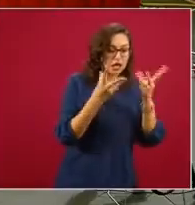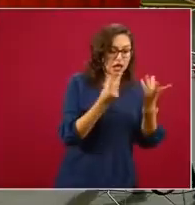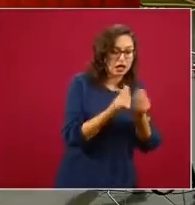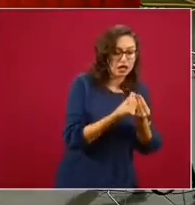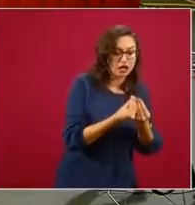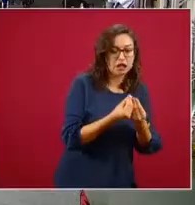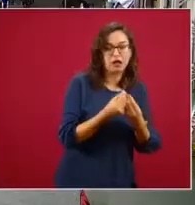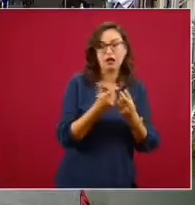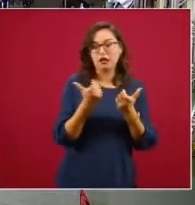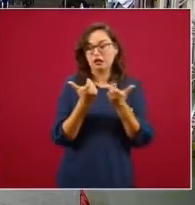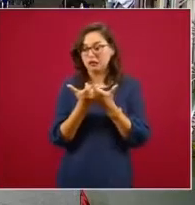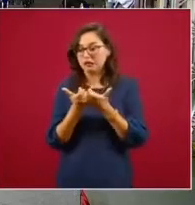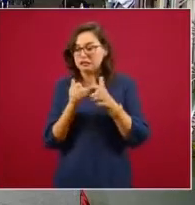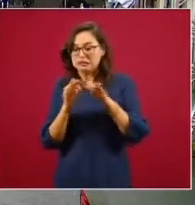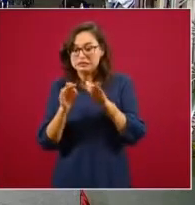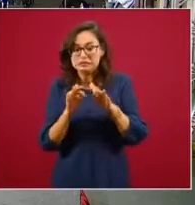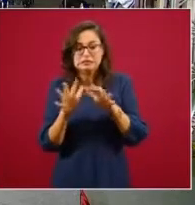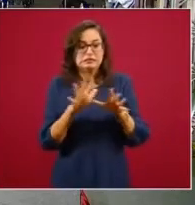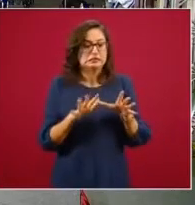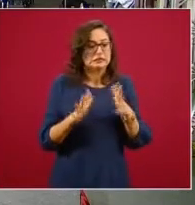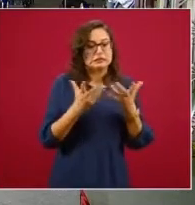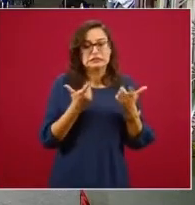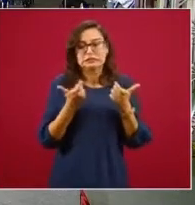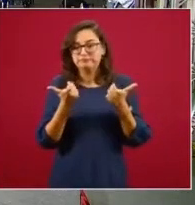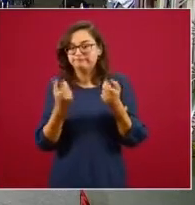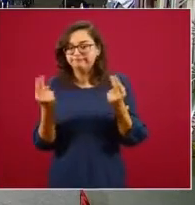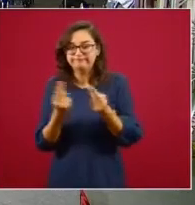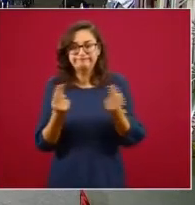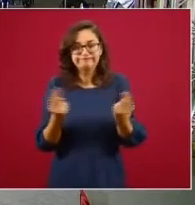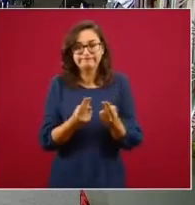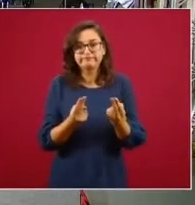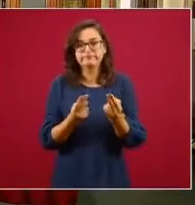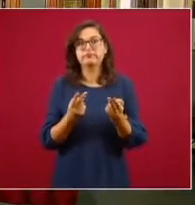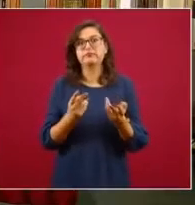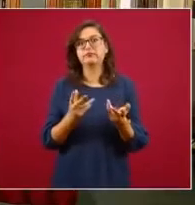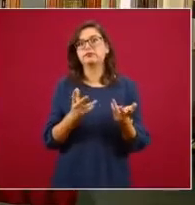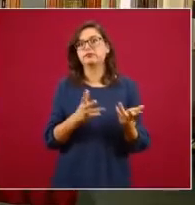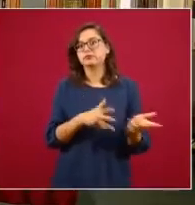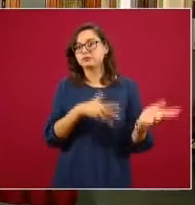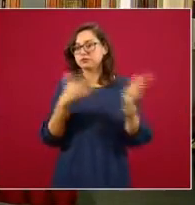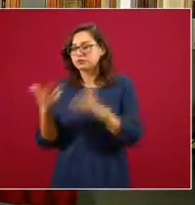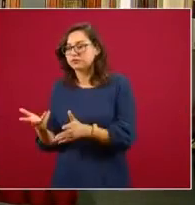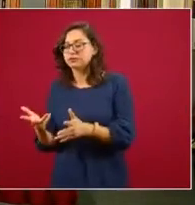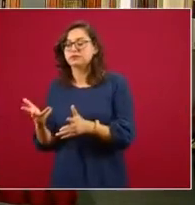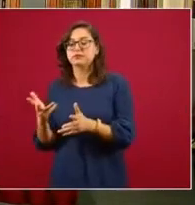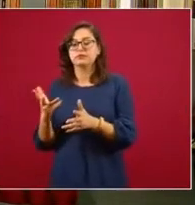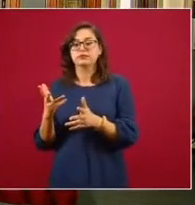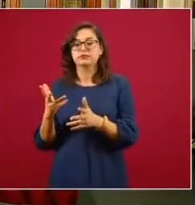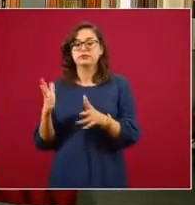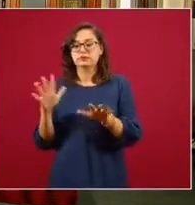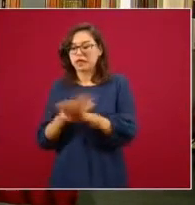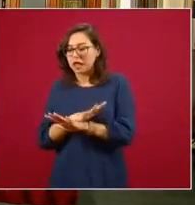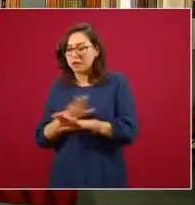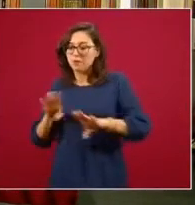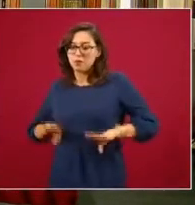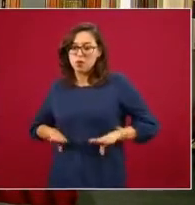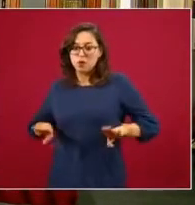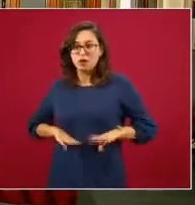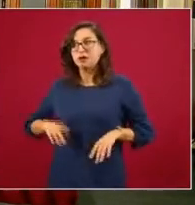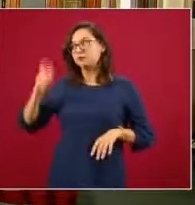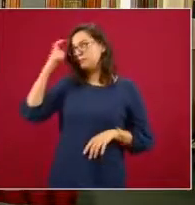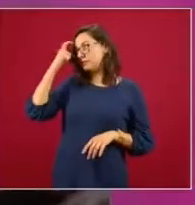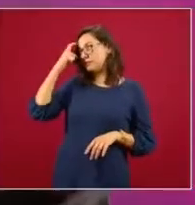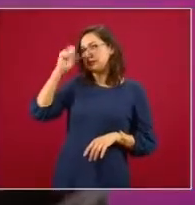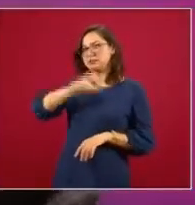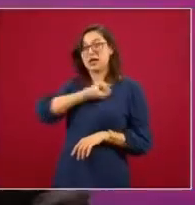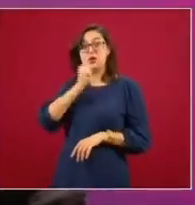cuando tienen necesidades económicas y sociales, cuando tienen cambios en el estado de ánimo, en la salud mental.